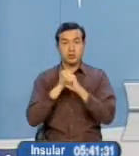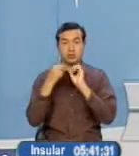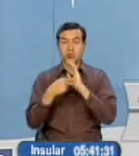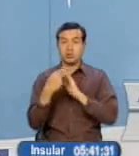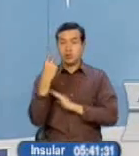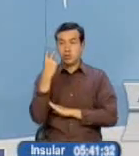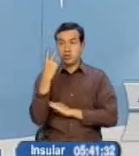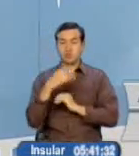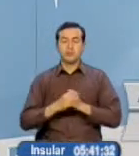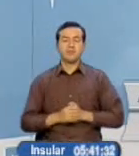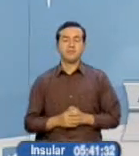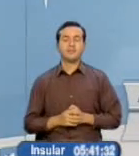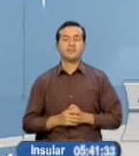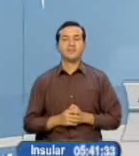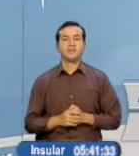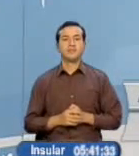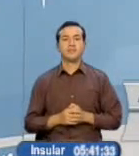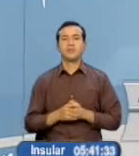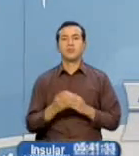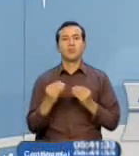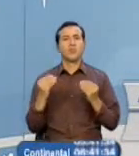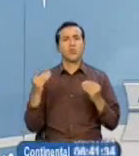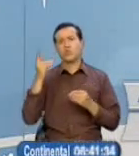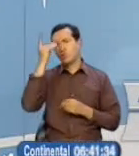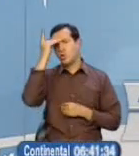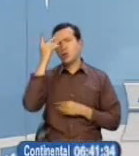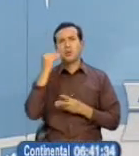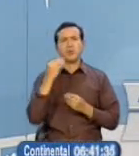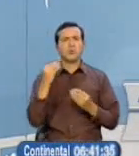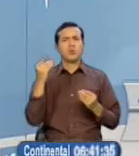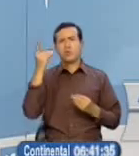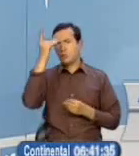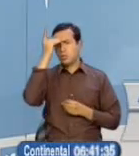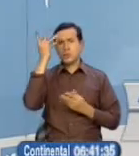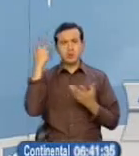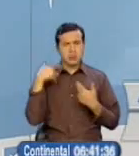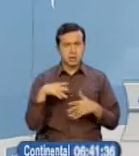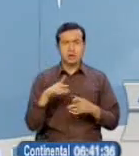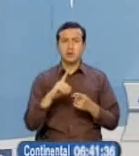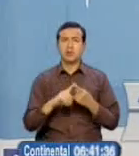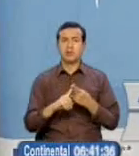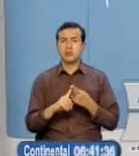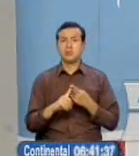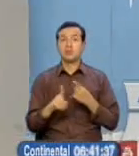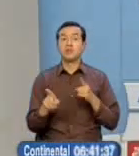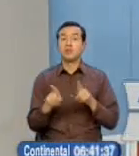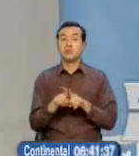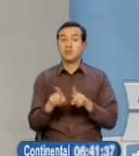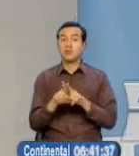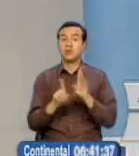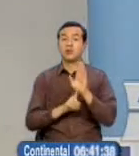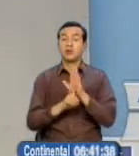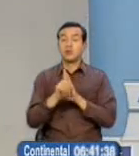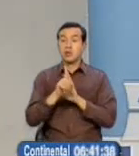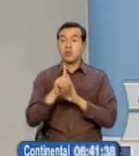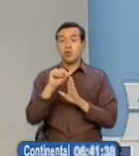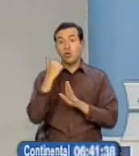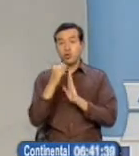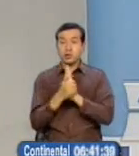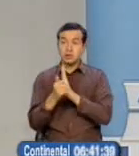Con un excesivo envío de tareas también se termina mermando el desarrollo de otro tipo